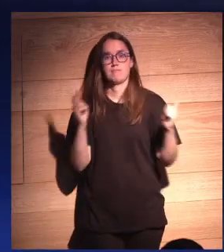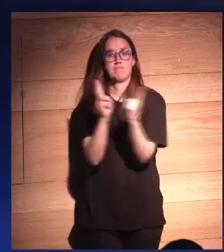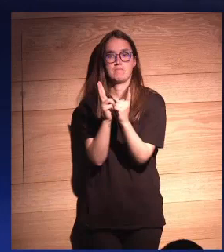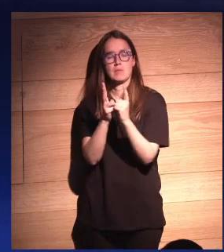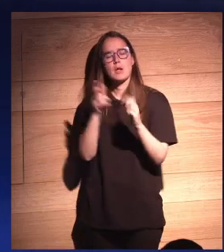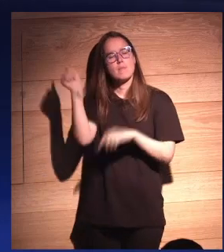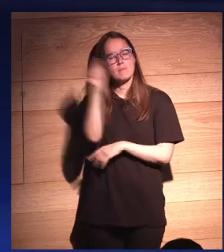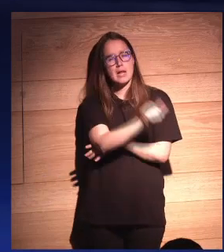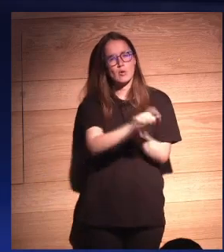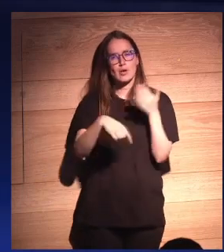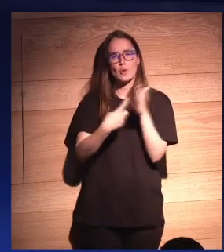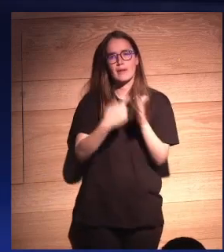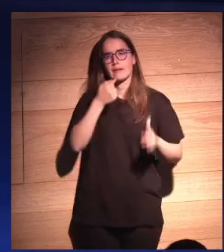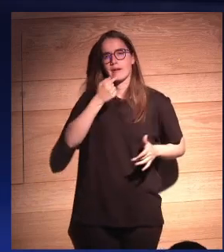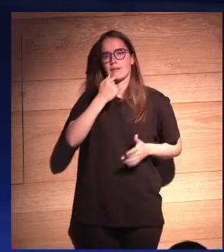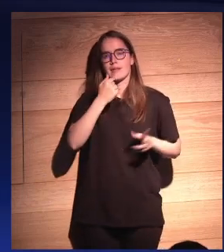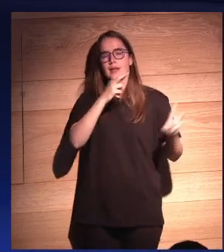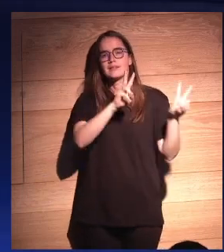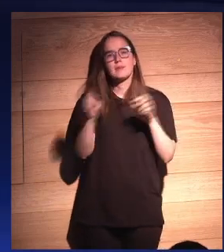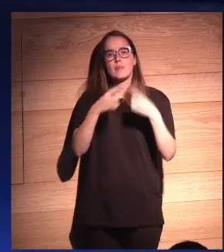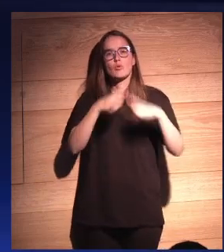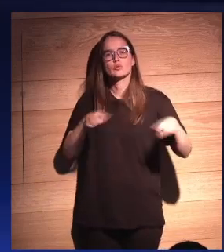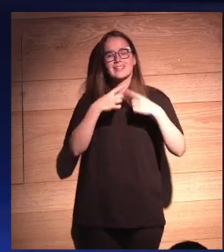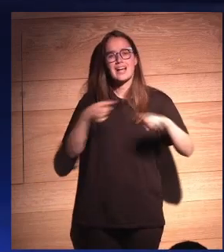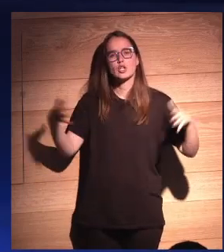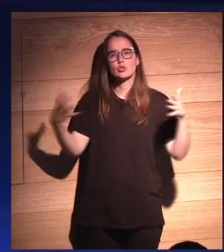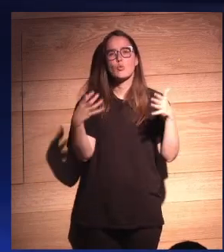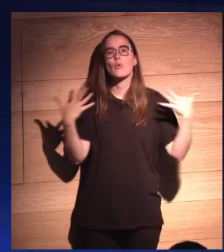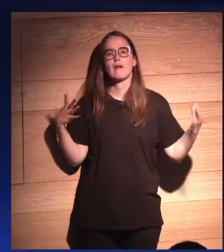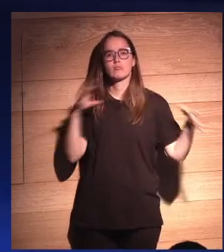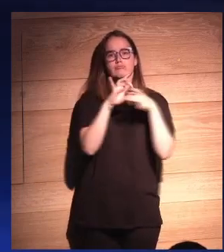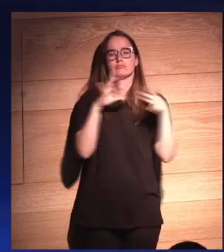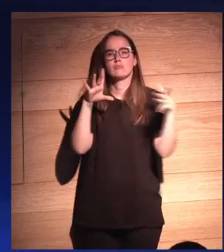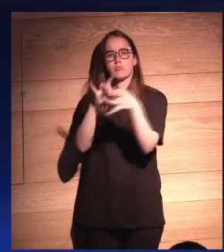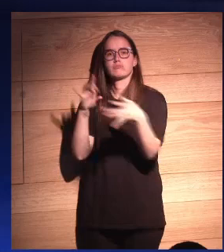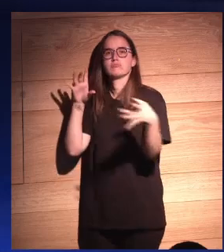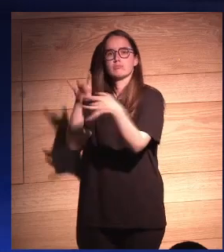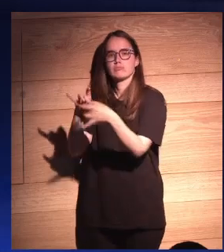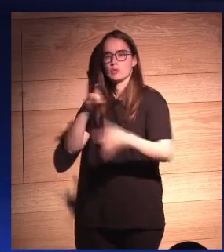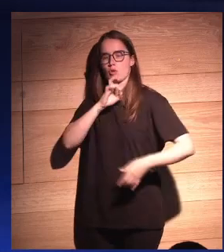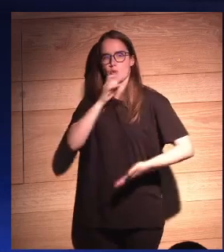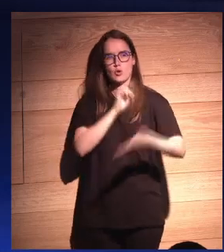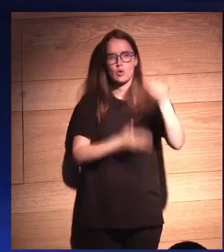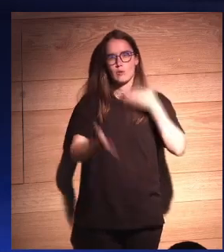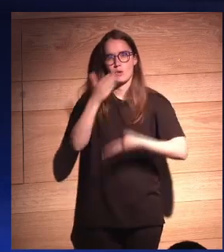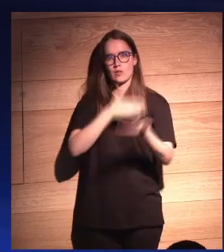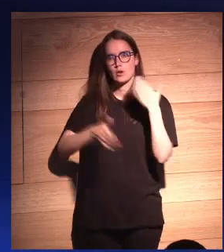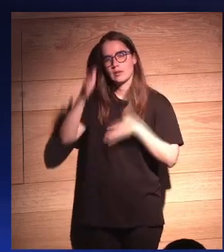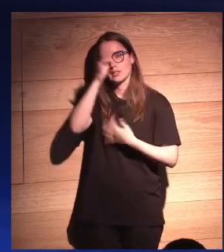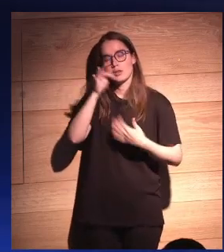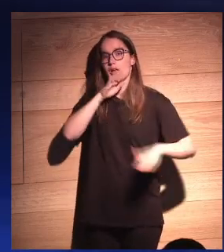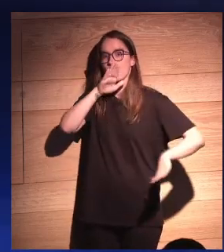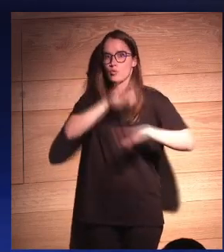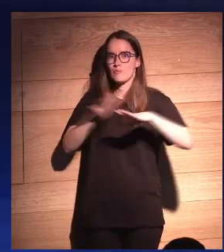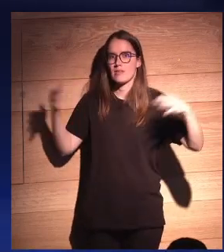primer corte, y determinan cuáles van a ser los temas musicales de toda la pieza y unos cronogramas de entrega que en teoría deberías